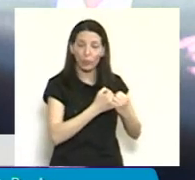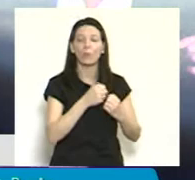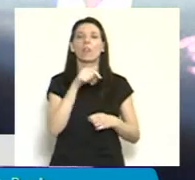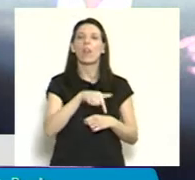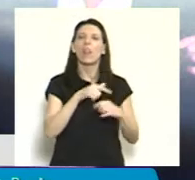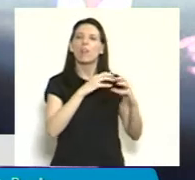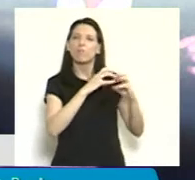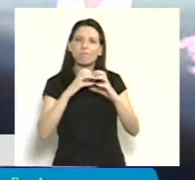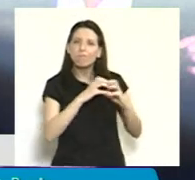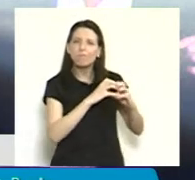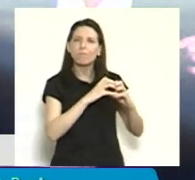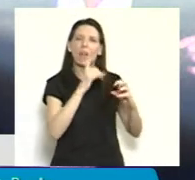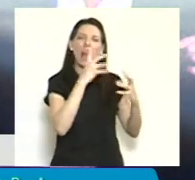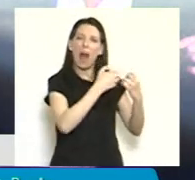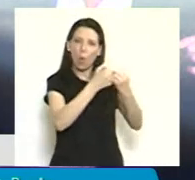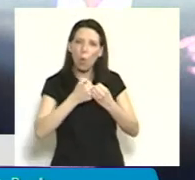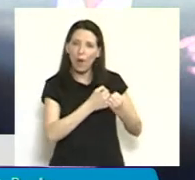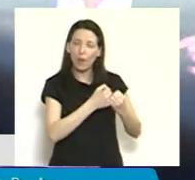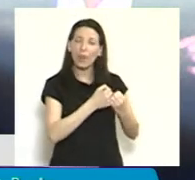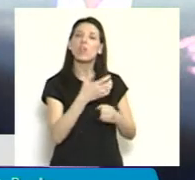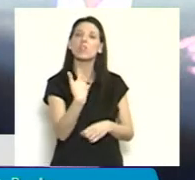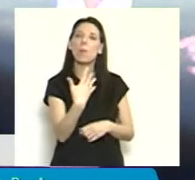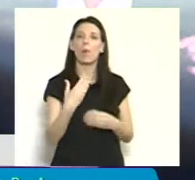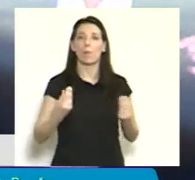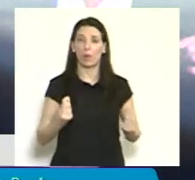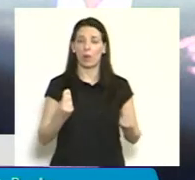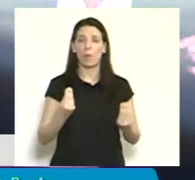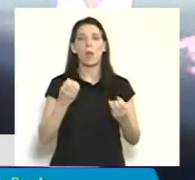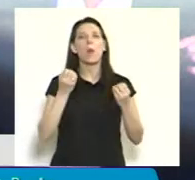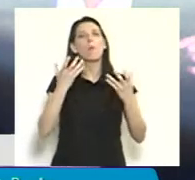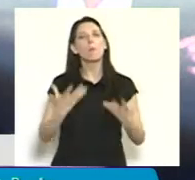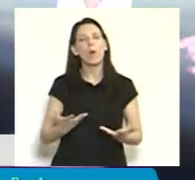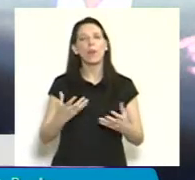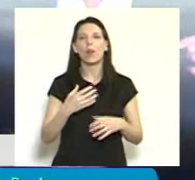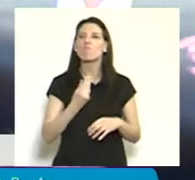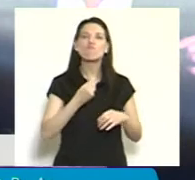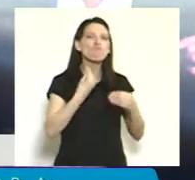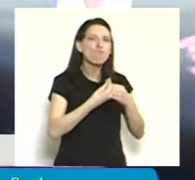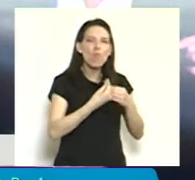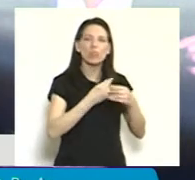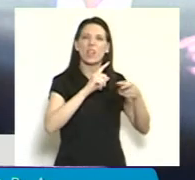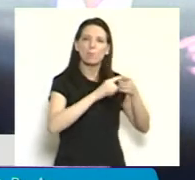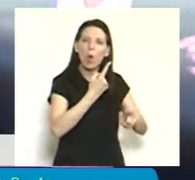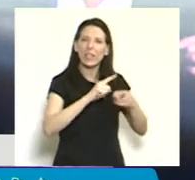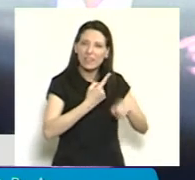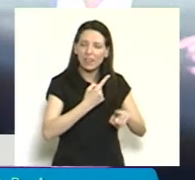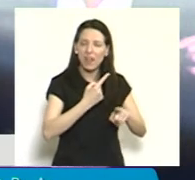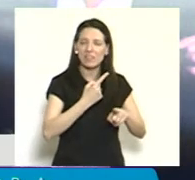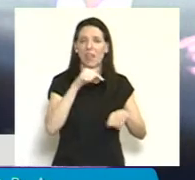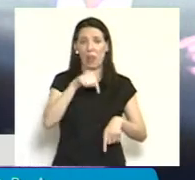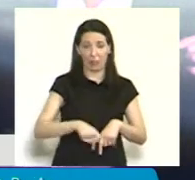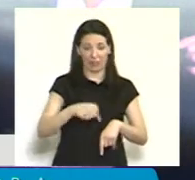dictamen de consenso ha sido posible porque muchas de las políticas, todas las políticas del Gobierno Nacional en